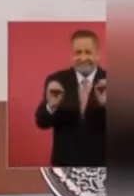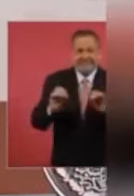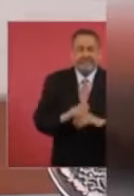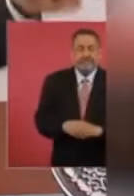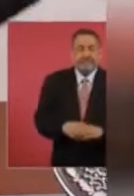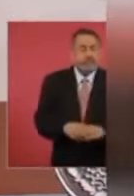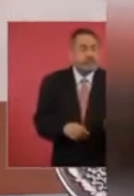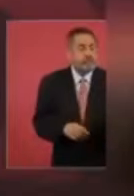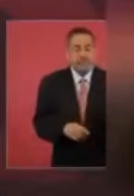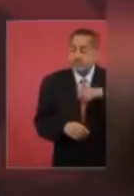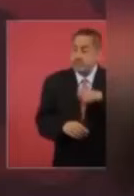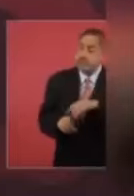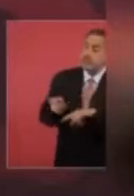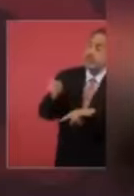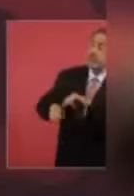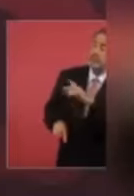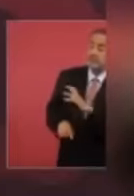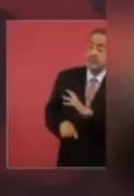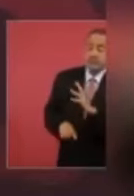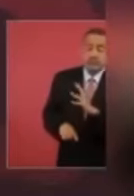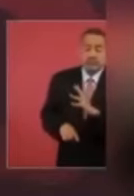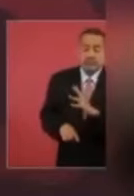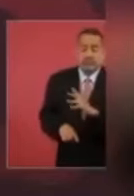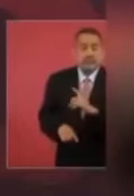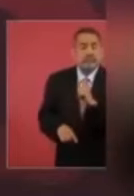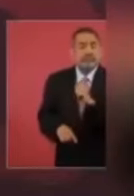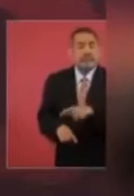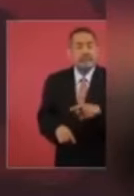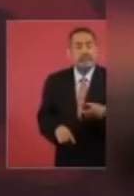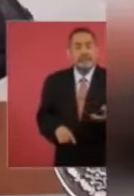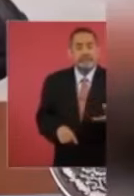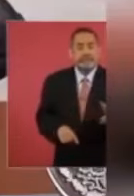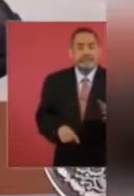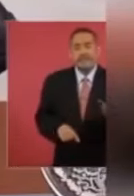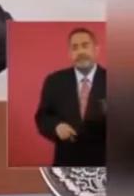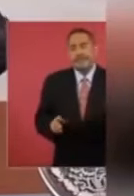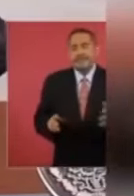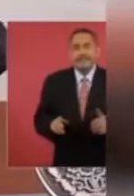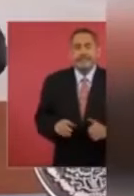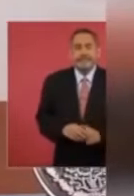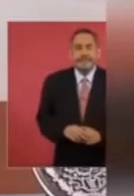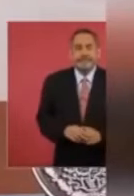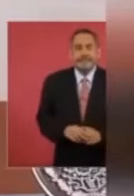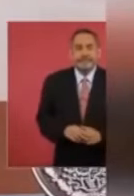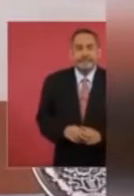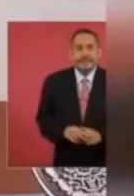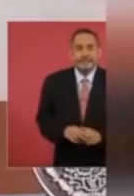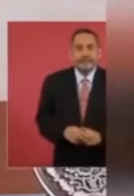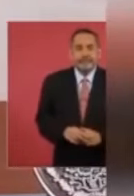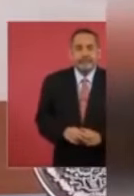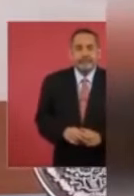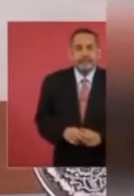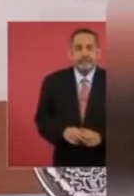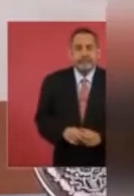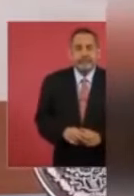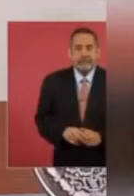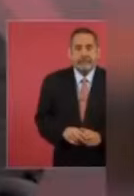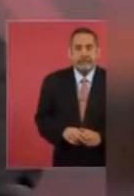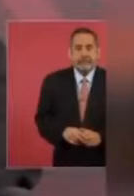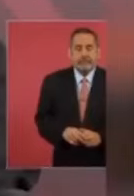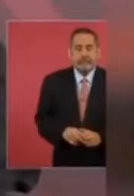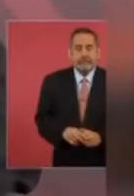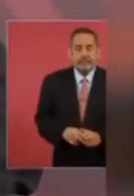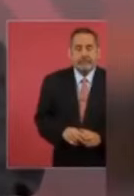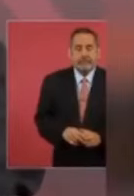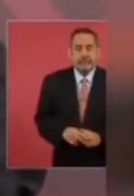celebrar en junio esto por qué Porque mire dicen que van a hacer un listado van a hacer un listado de todas las